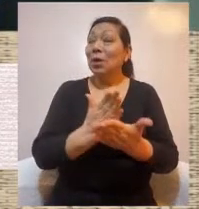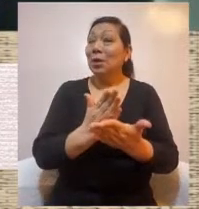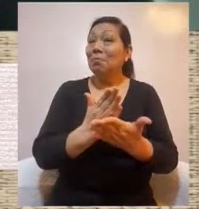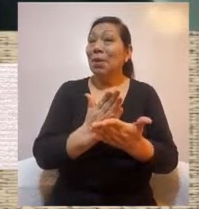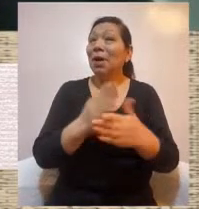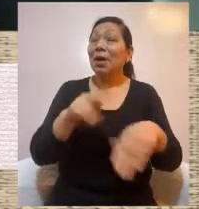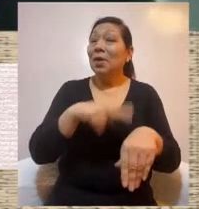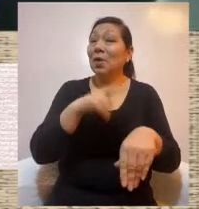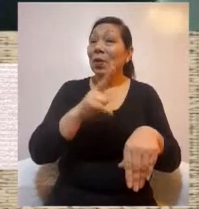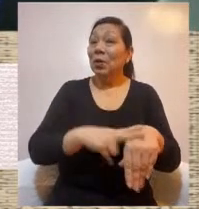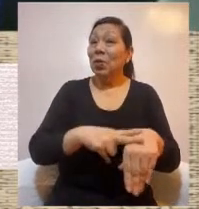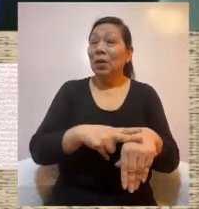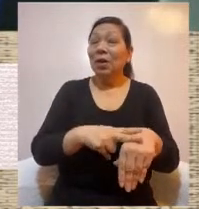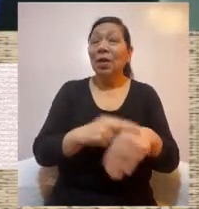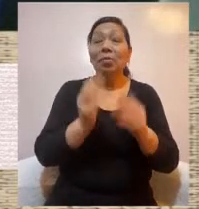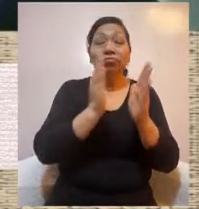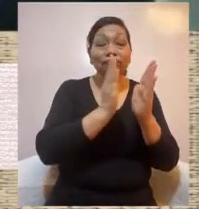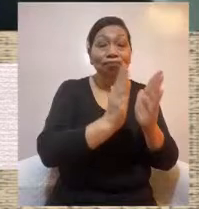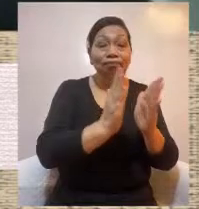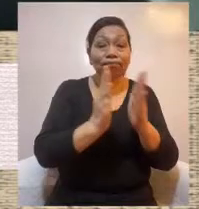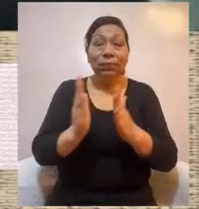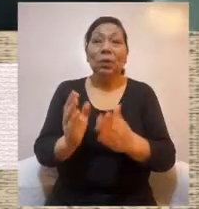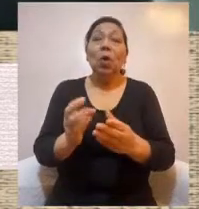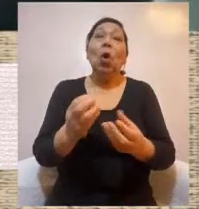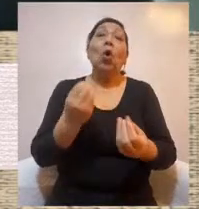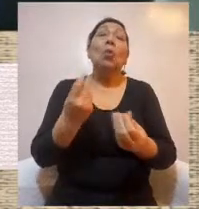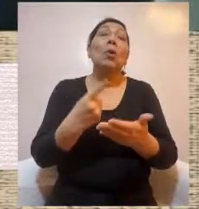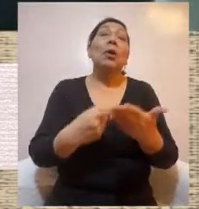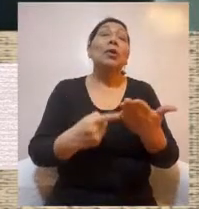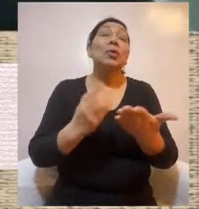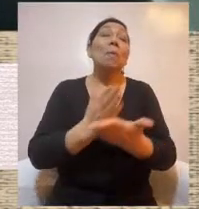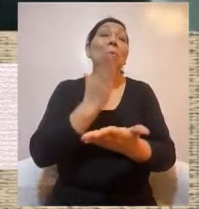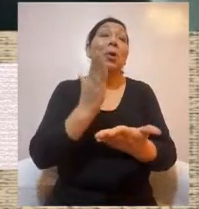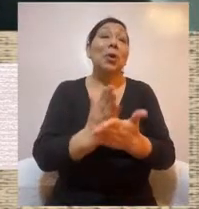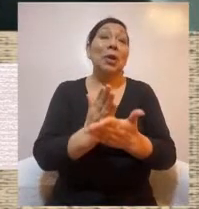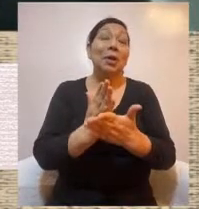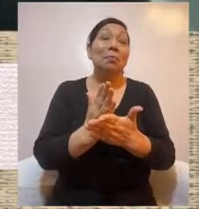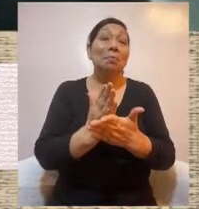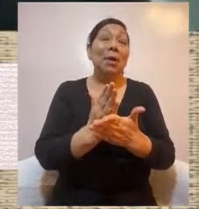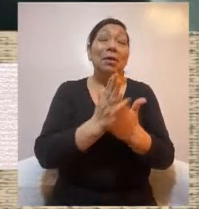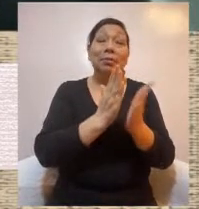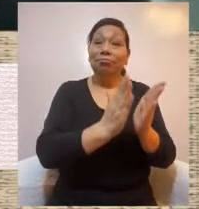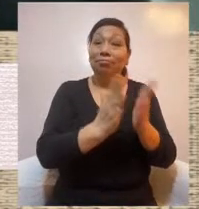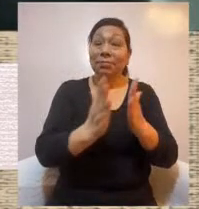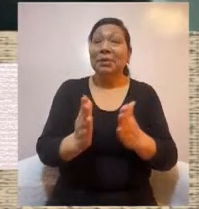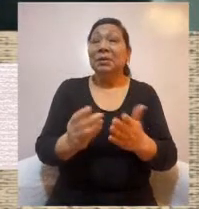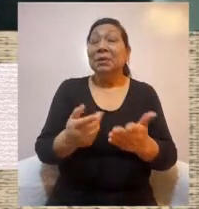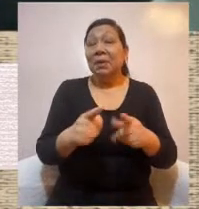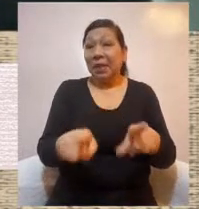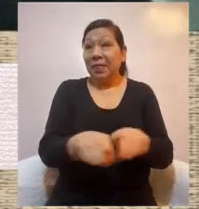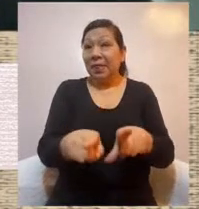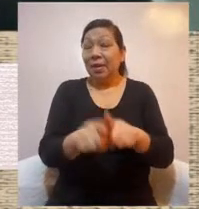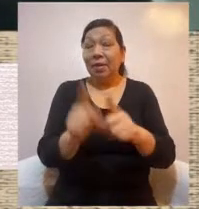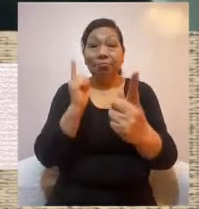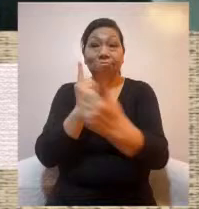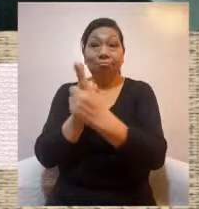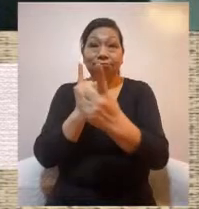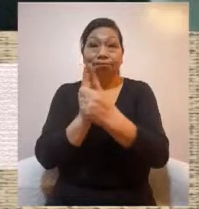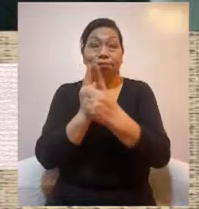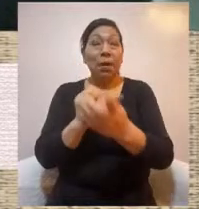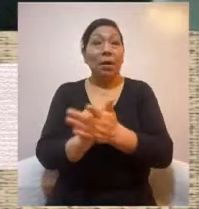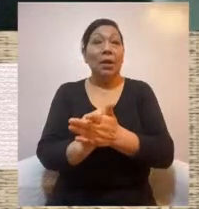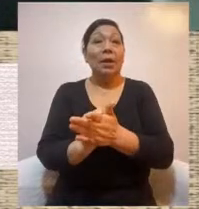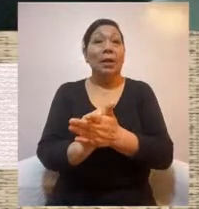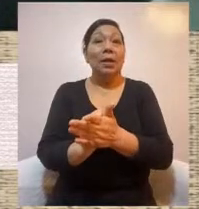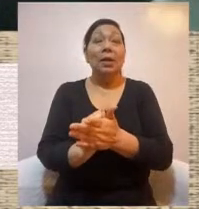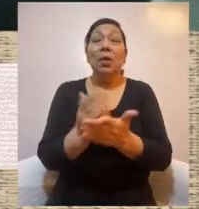problema de naturaleza estructural. Y como es un problema de naturaleza estructural, debe también